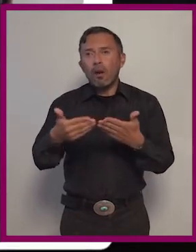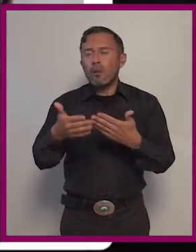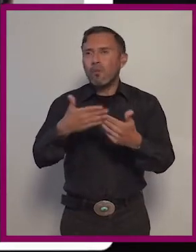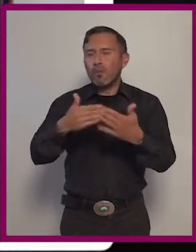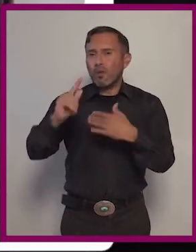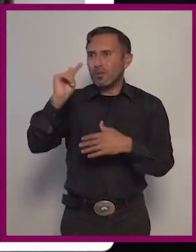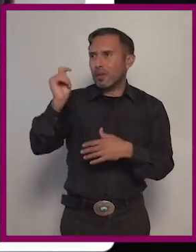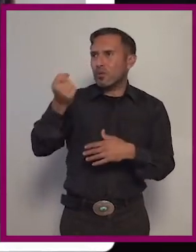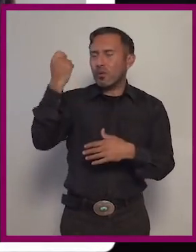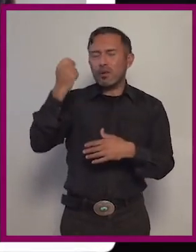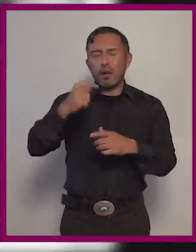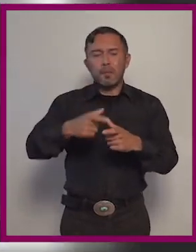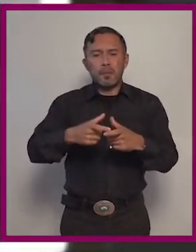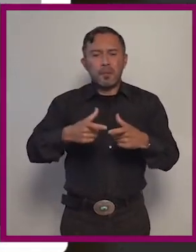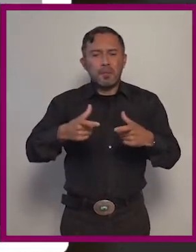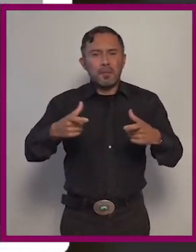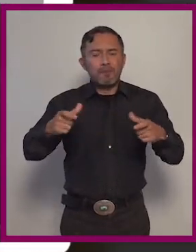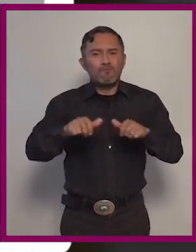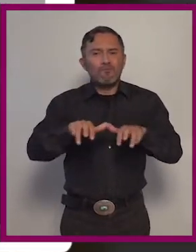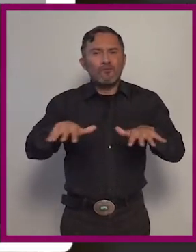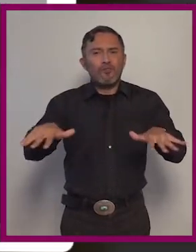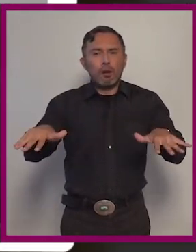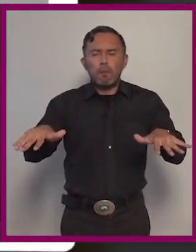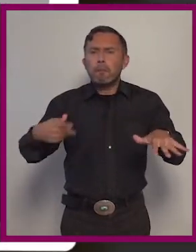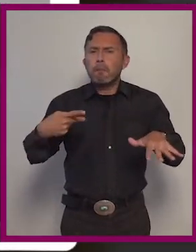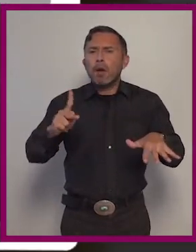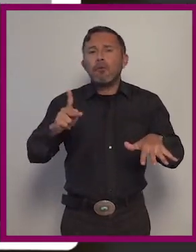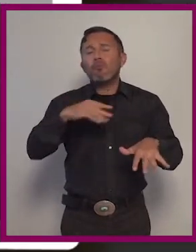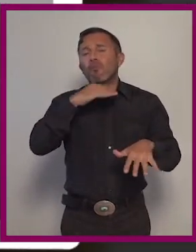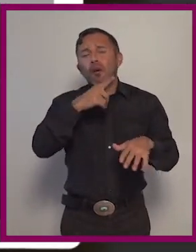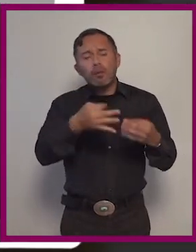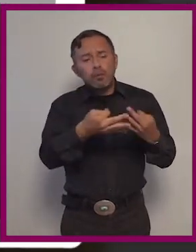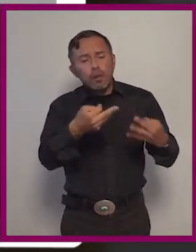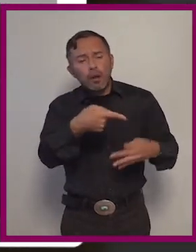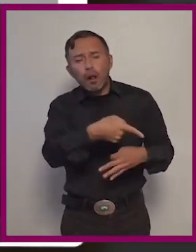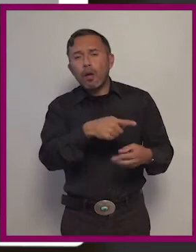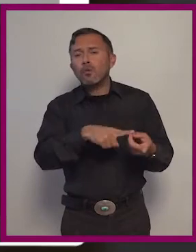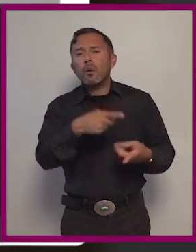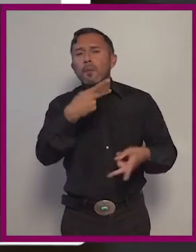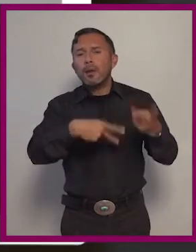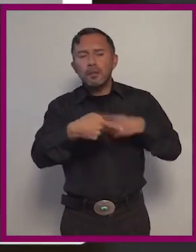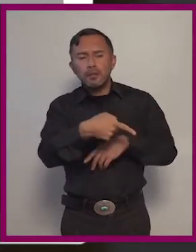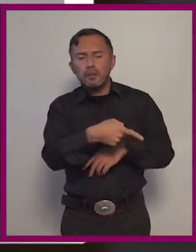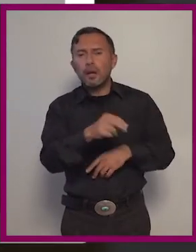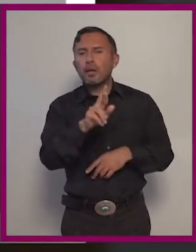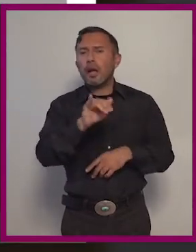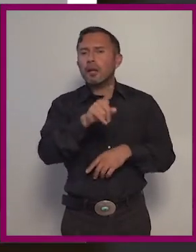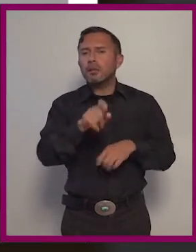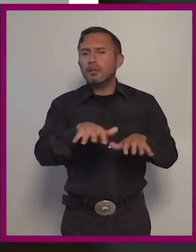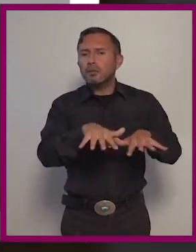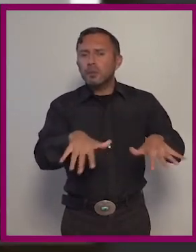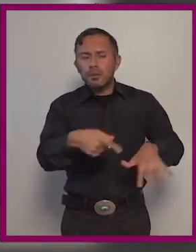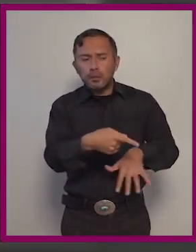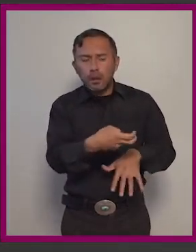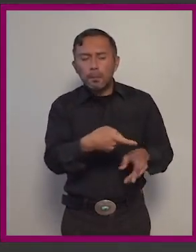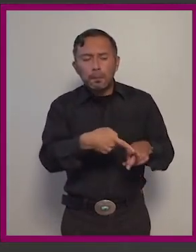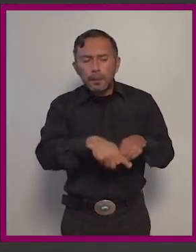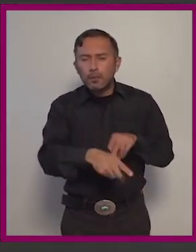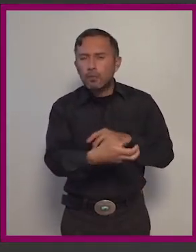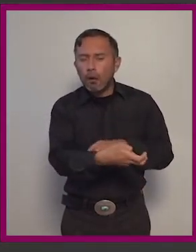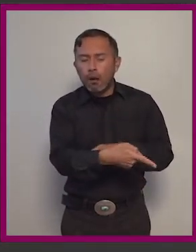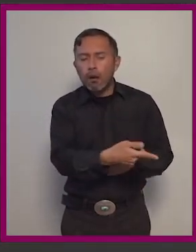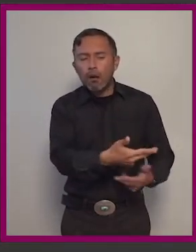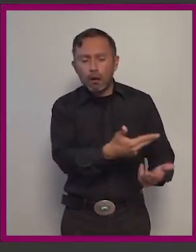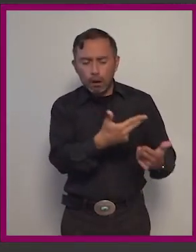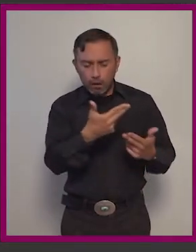invadió, pero nos olvidamos esta parte, ¿no? De regresar a tus raíces, de regresar